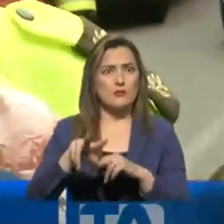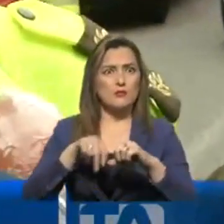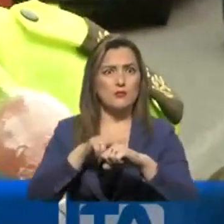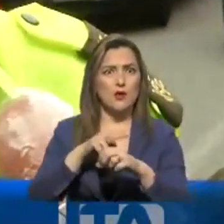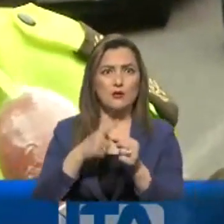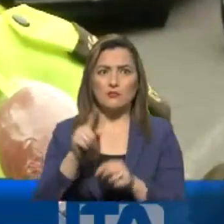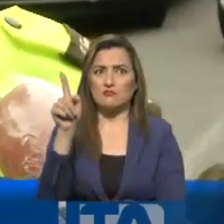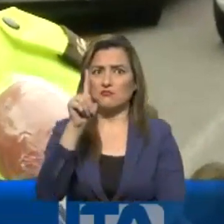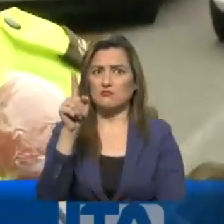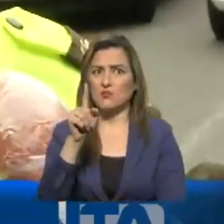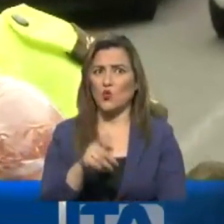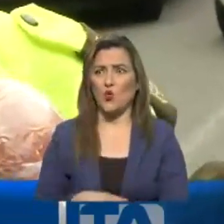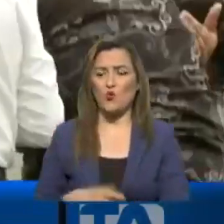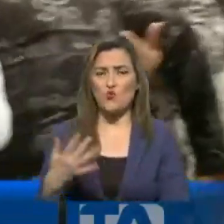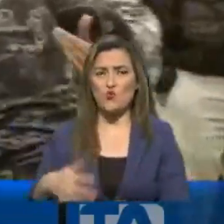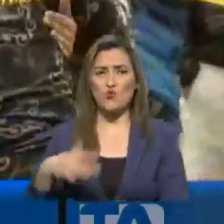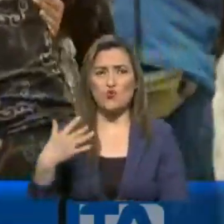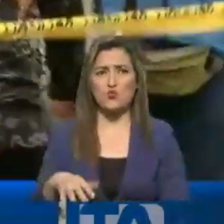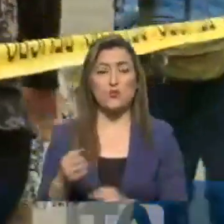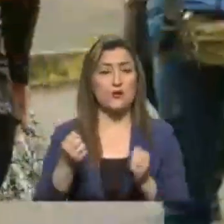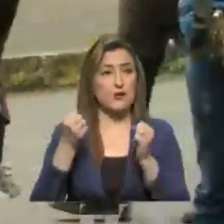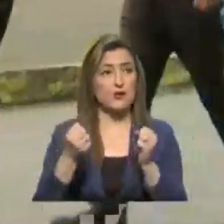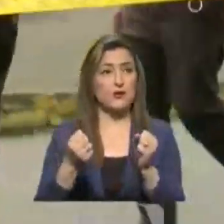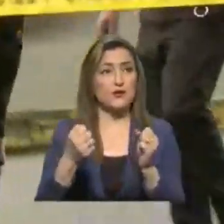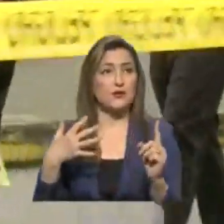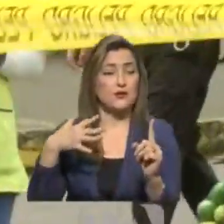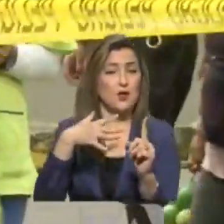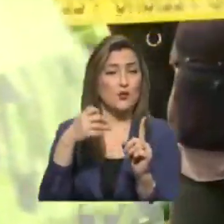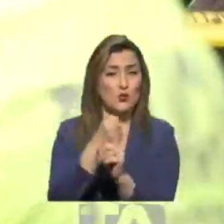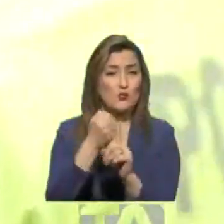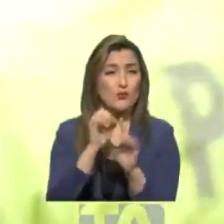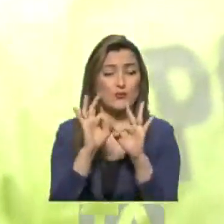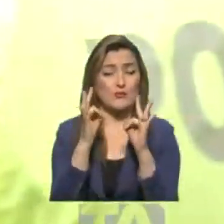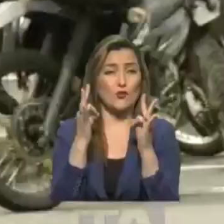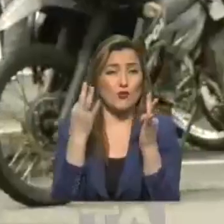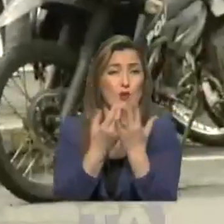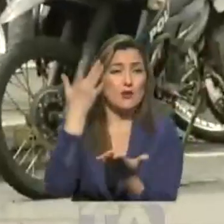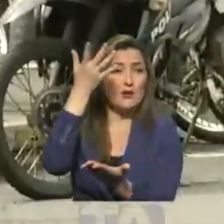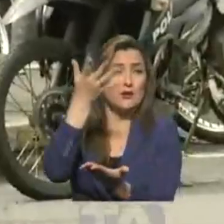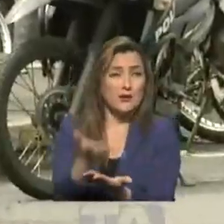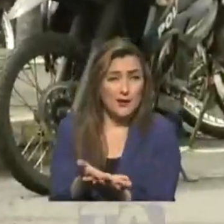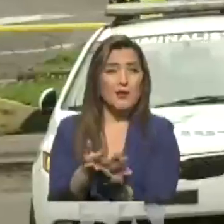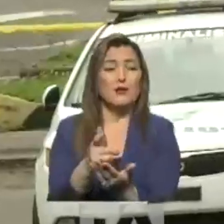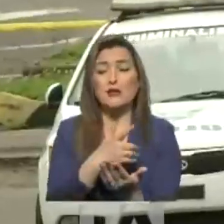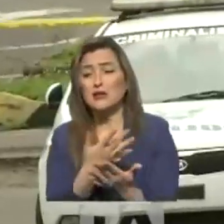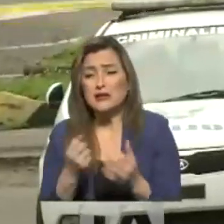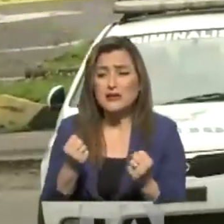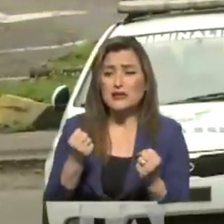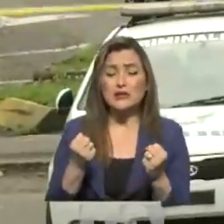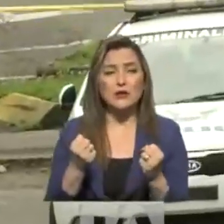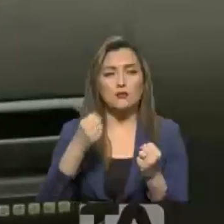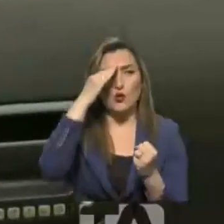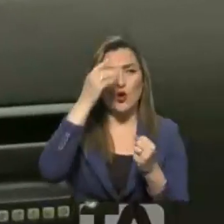hecho que no se había presentado. Tras este ataque violento, varios familiares llegaron al lugar. Además, se desplegó un